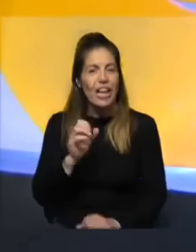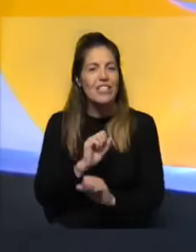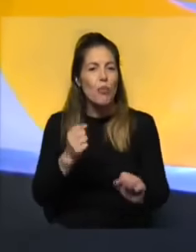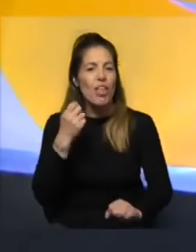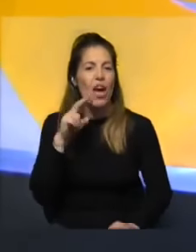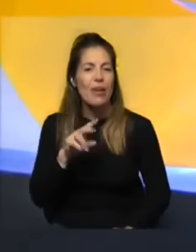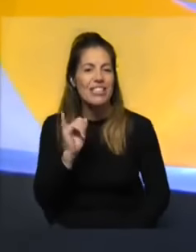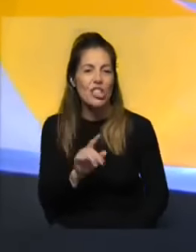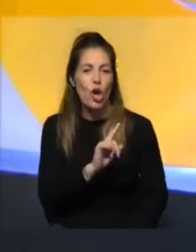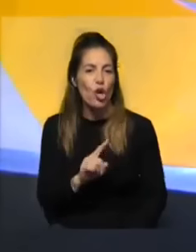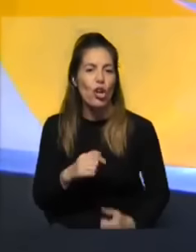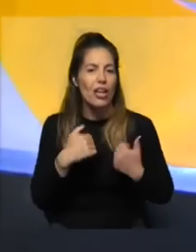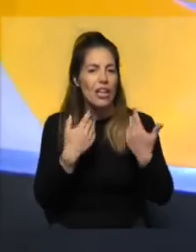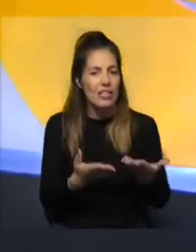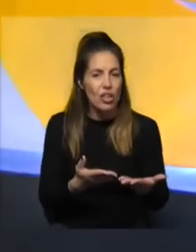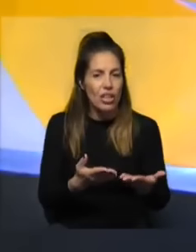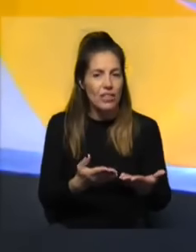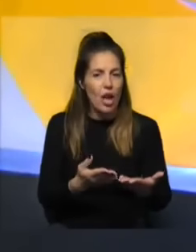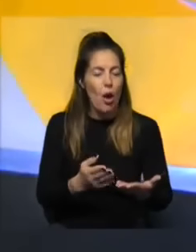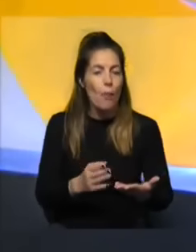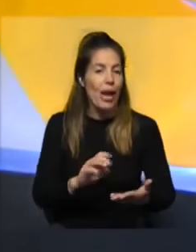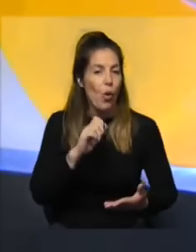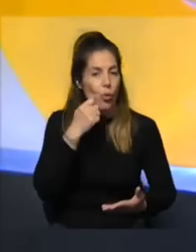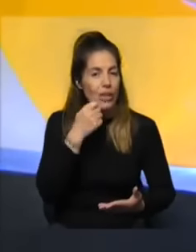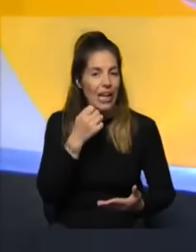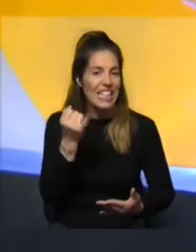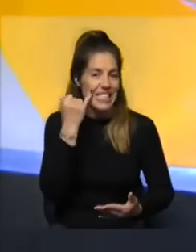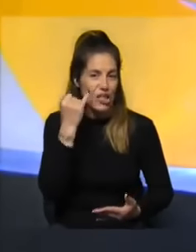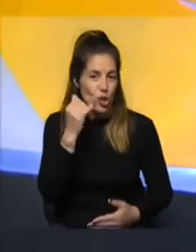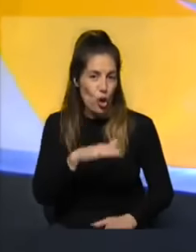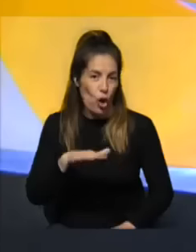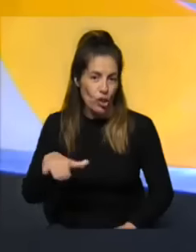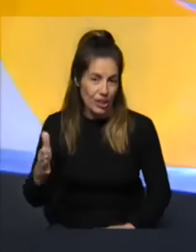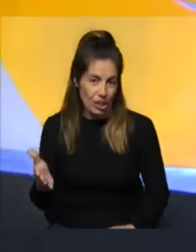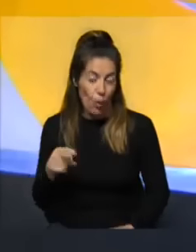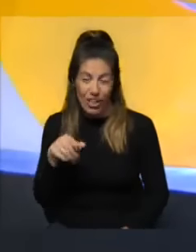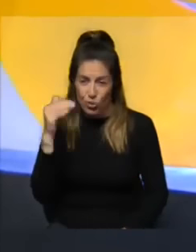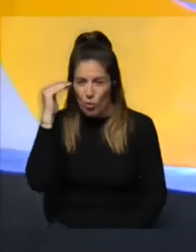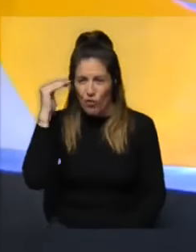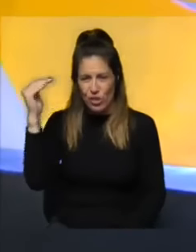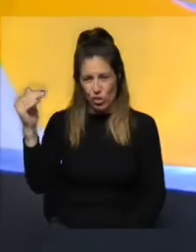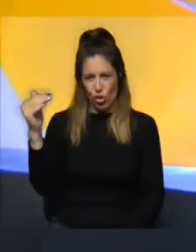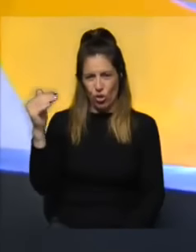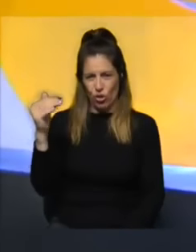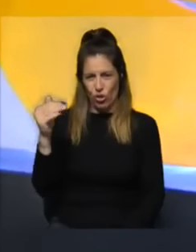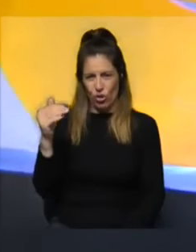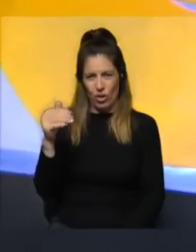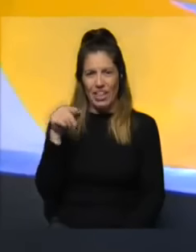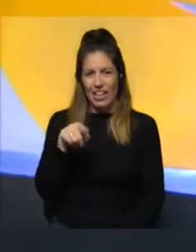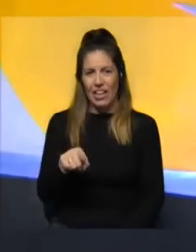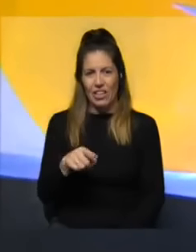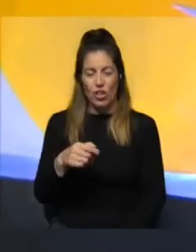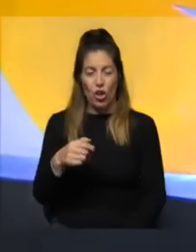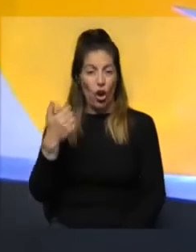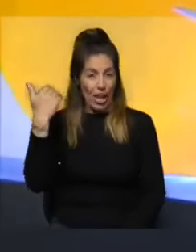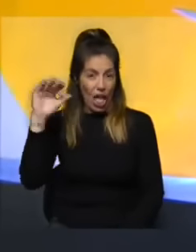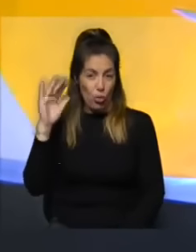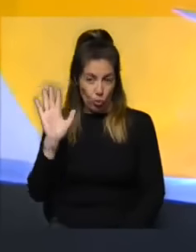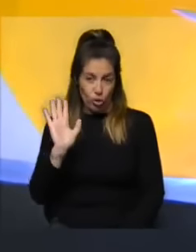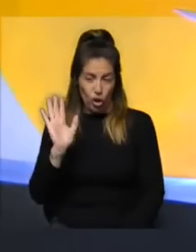tiene o no inclinaciones pedófilas. Porque es un profesor. En este caso estaba con mayores de edad,